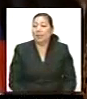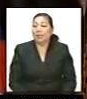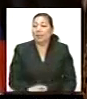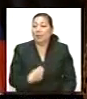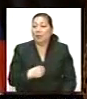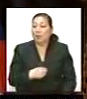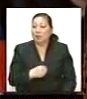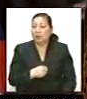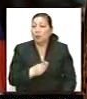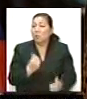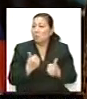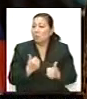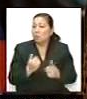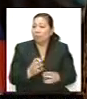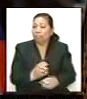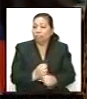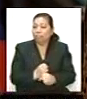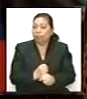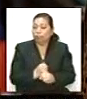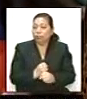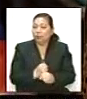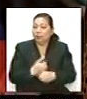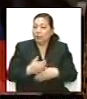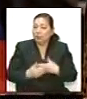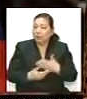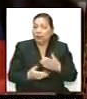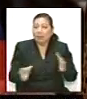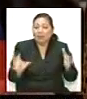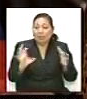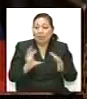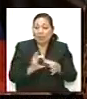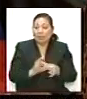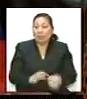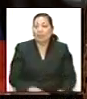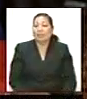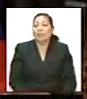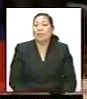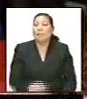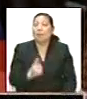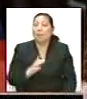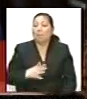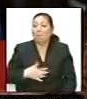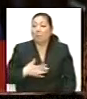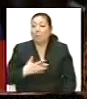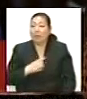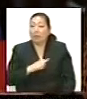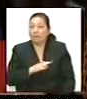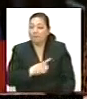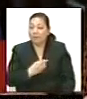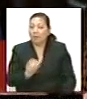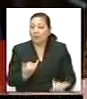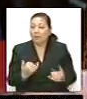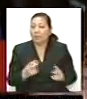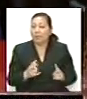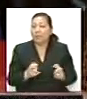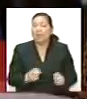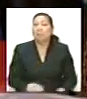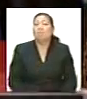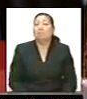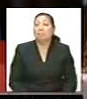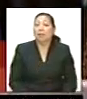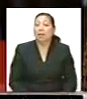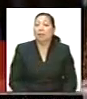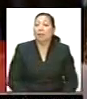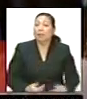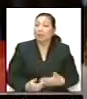nosotros somos un buen soporte como seguimiento a esta Alianza del Pacífico para poder lograr fortalecer estos temas, para ya no